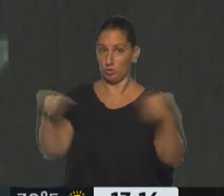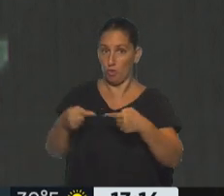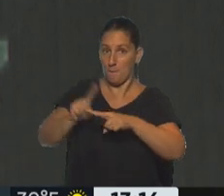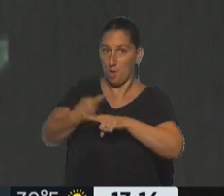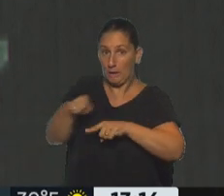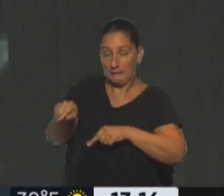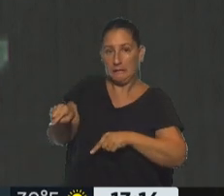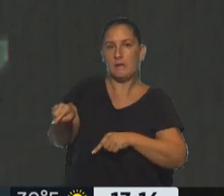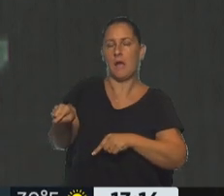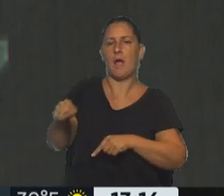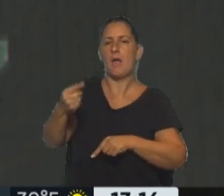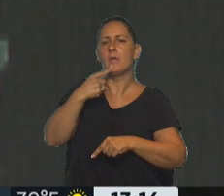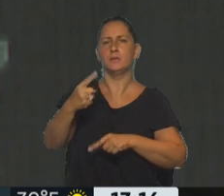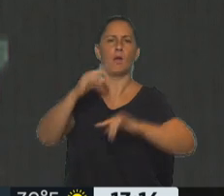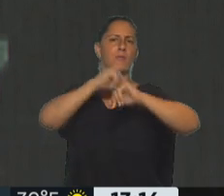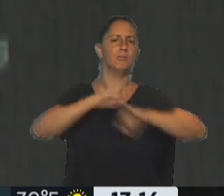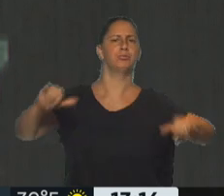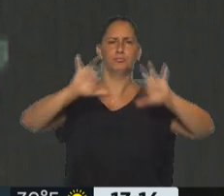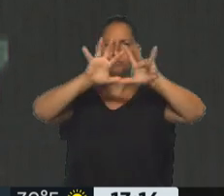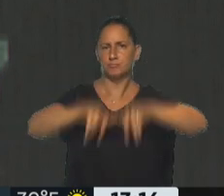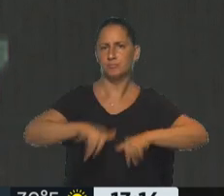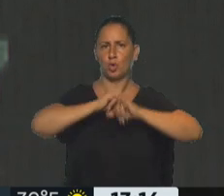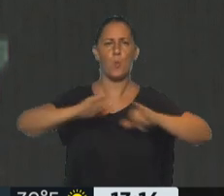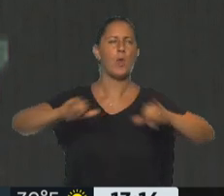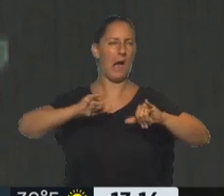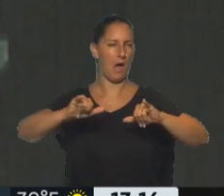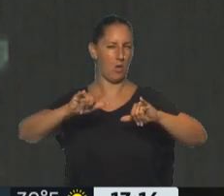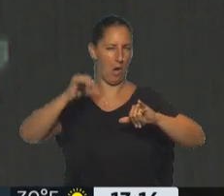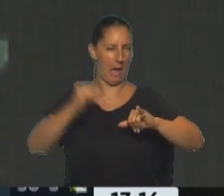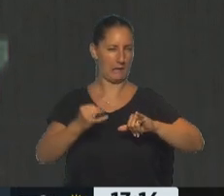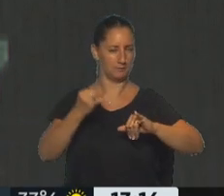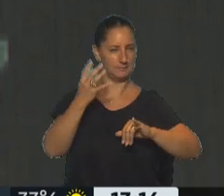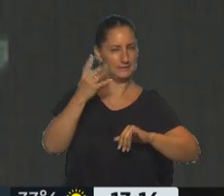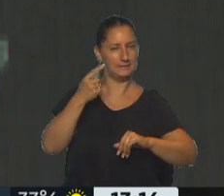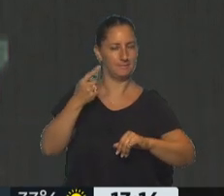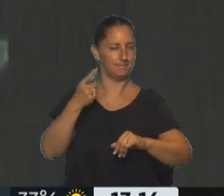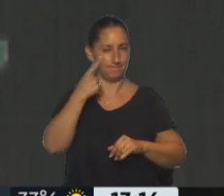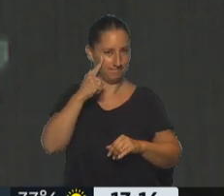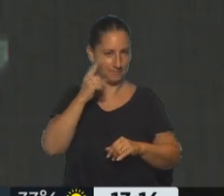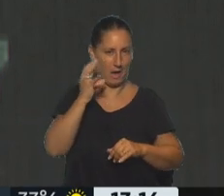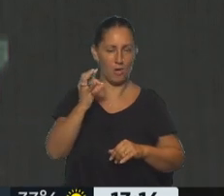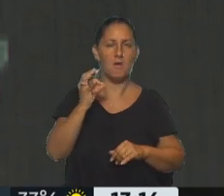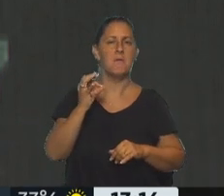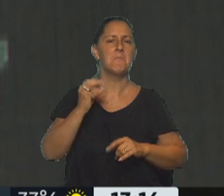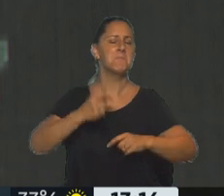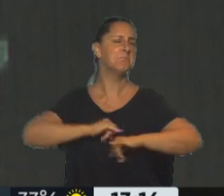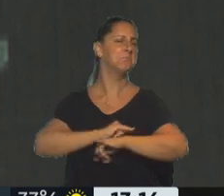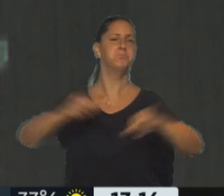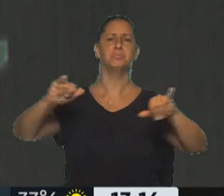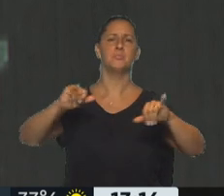decidió sacar comunicados comunicados con una intencionalidad muy clara deliberadamente para que